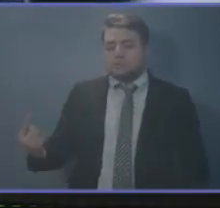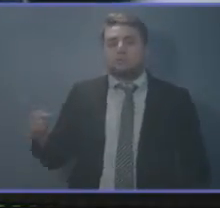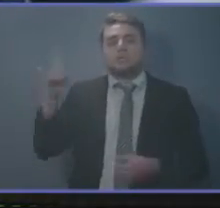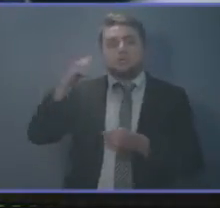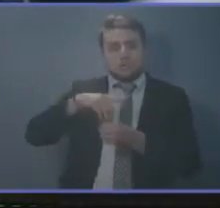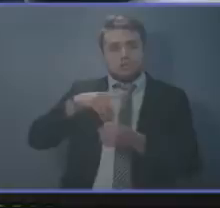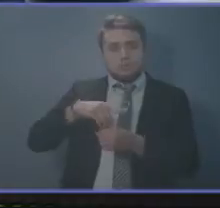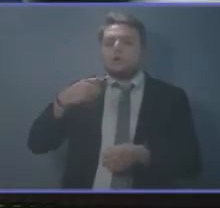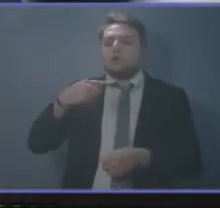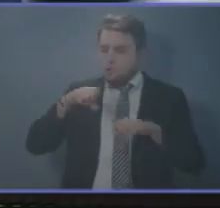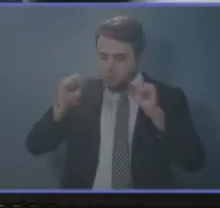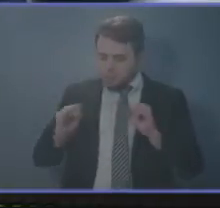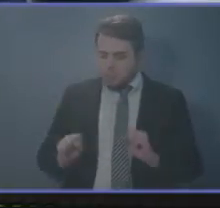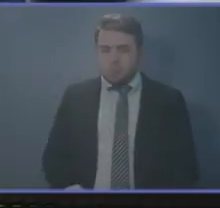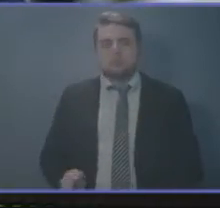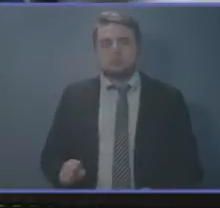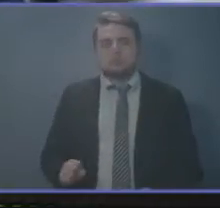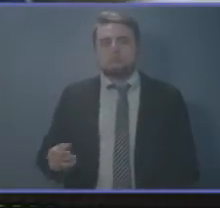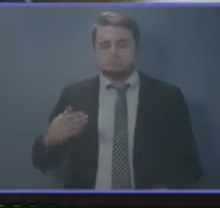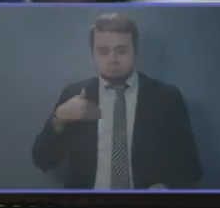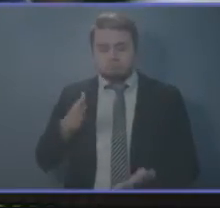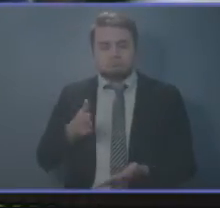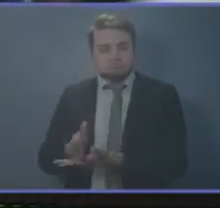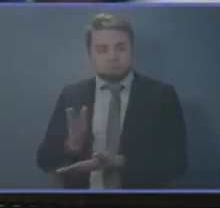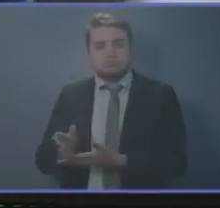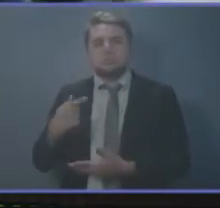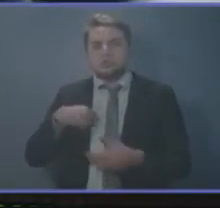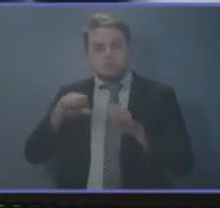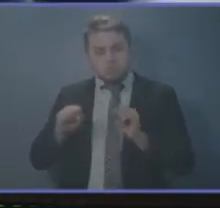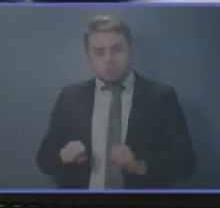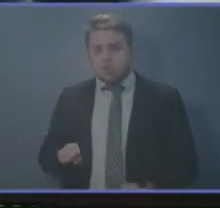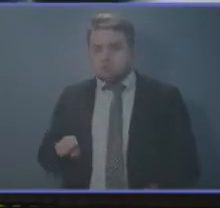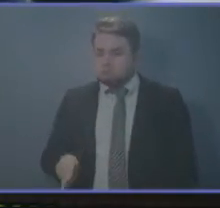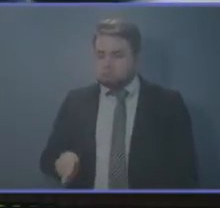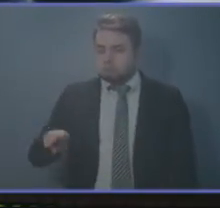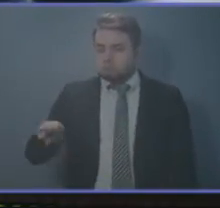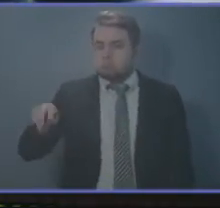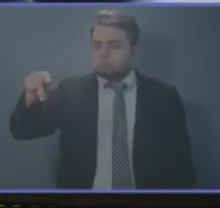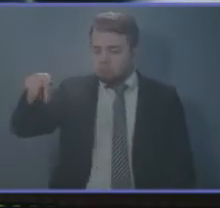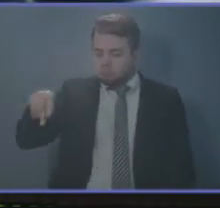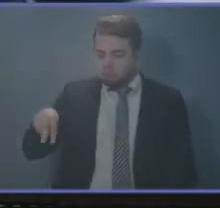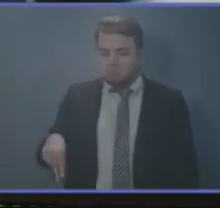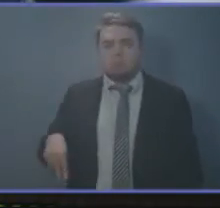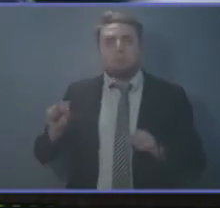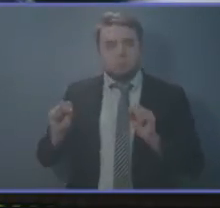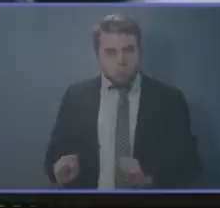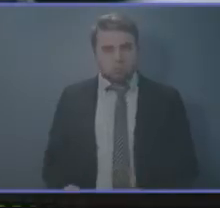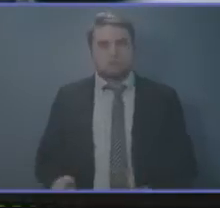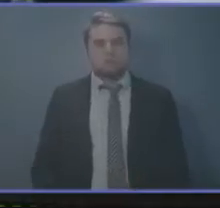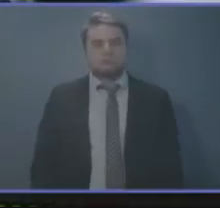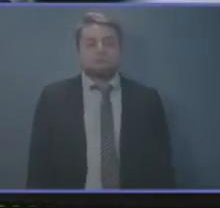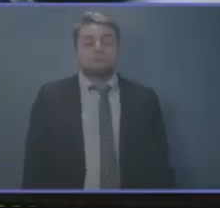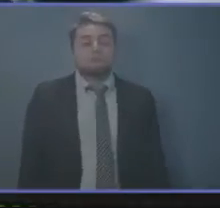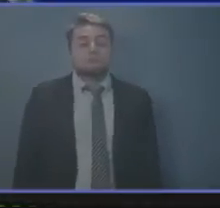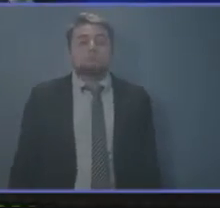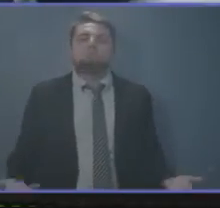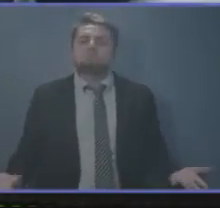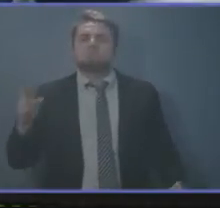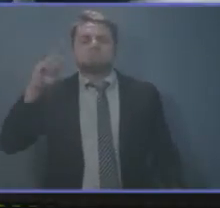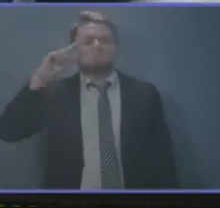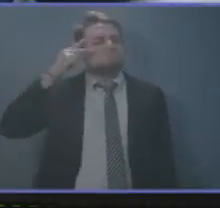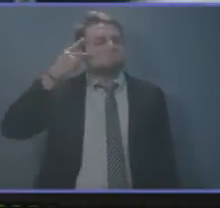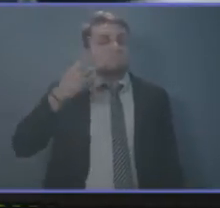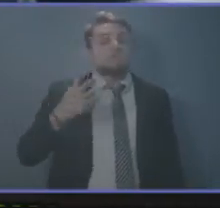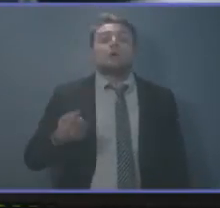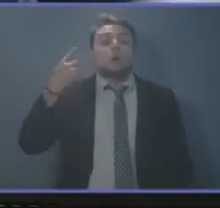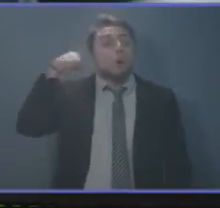pude comprobar por mis propios medios, subiéndome al bus y bajándome de igual forma. Es decir, hay